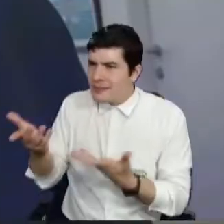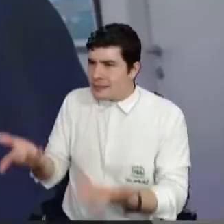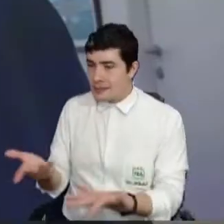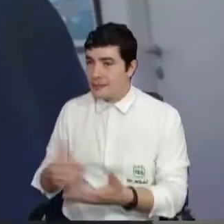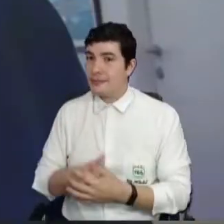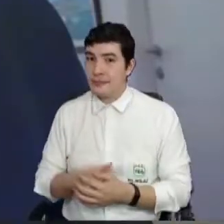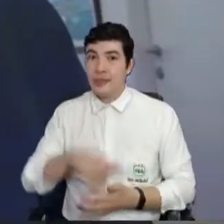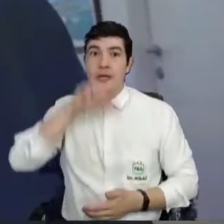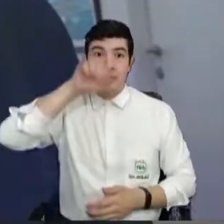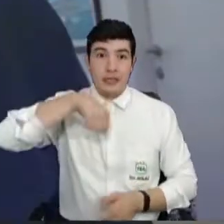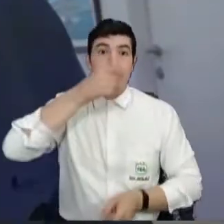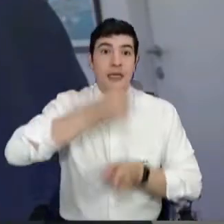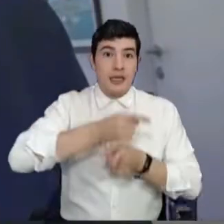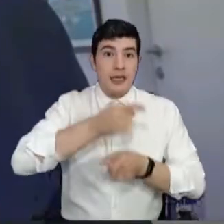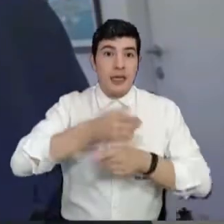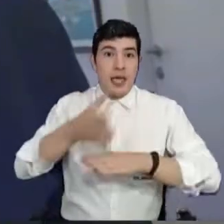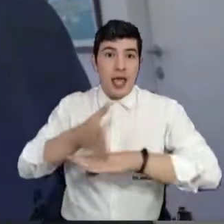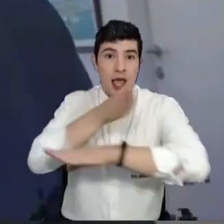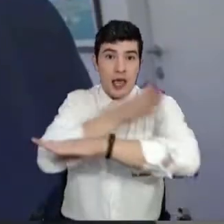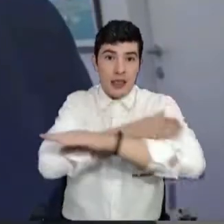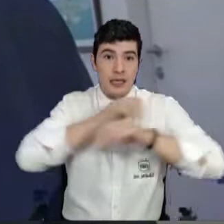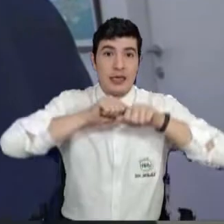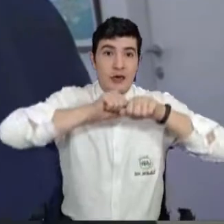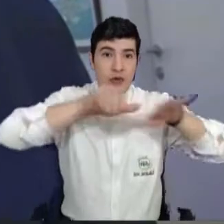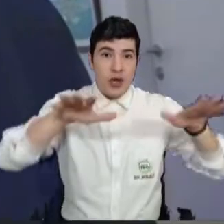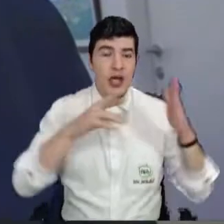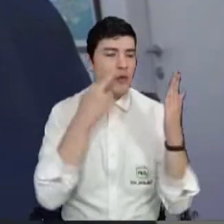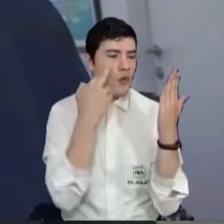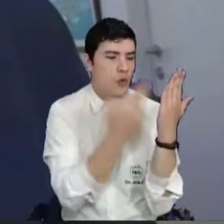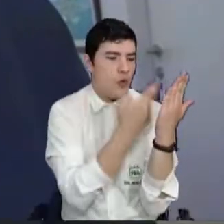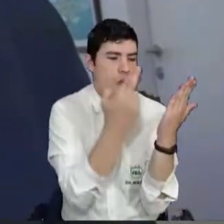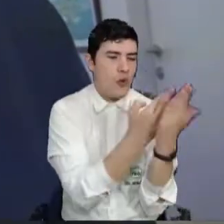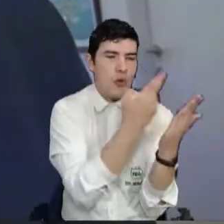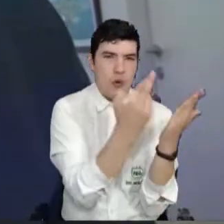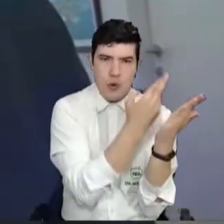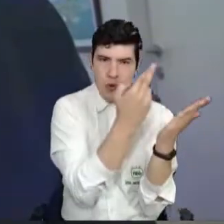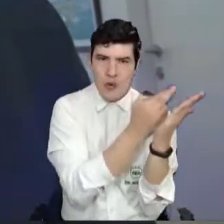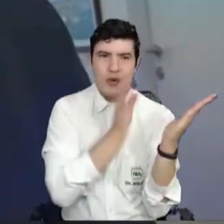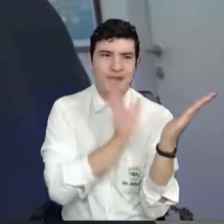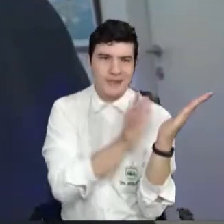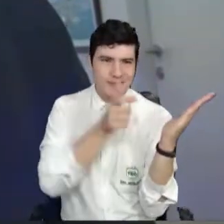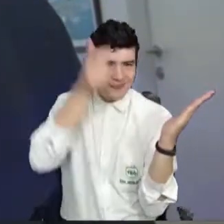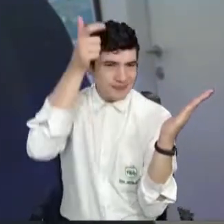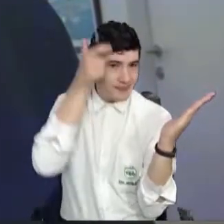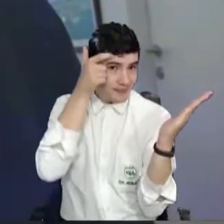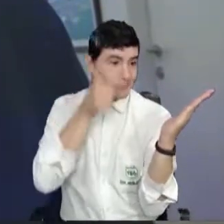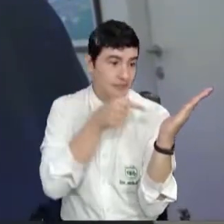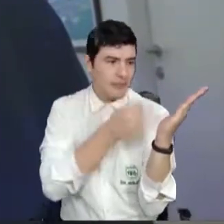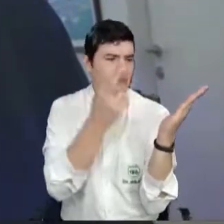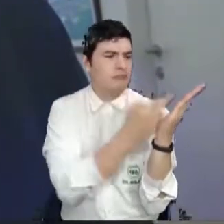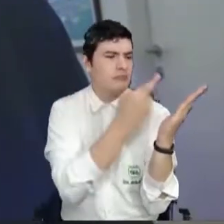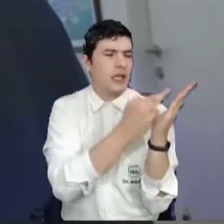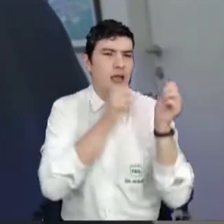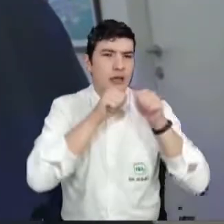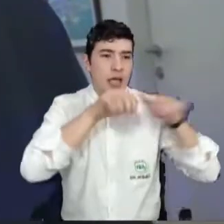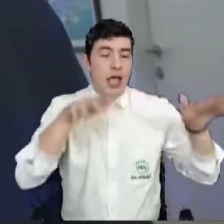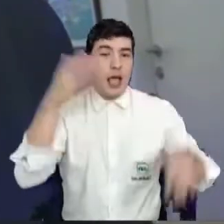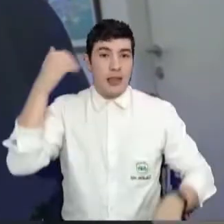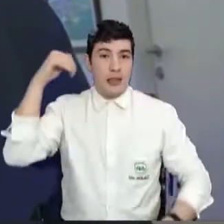una publicación en una revista inglesa que habla de que tenemos una experiencia ya